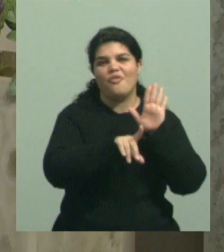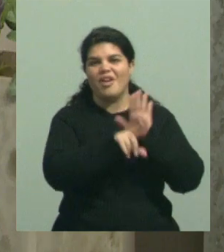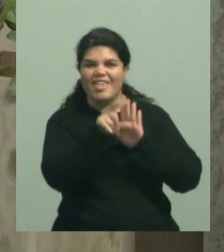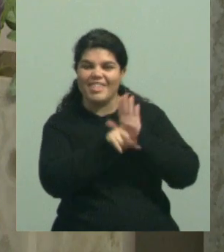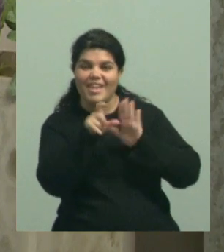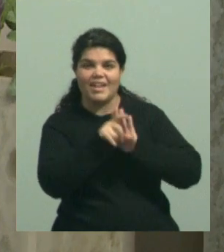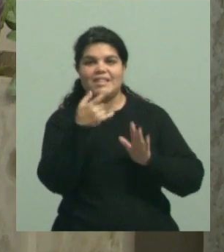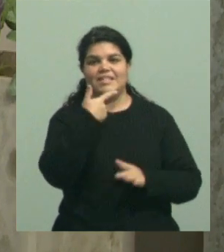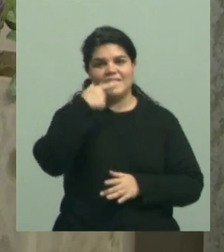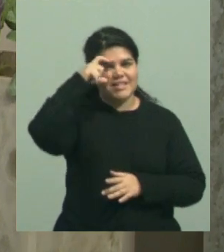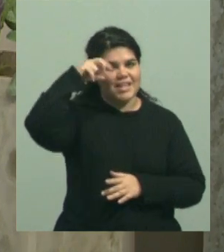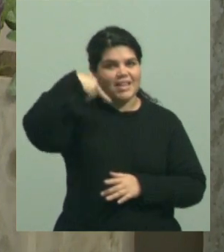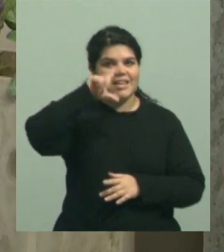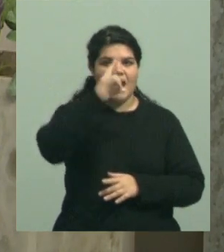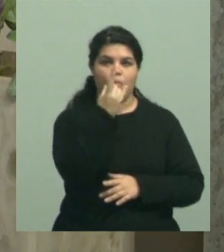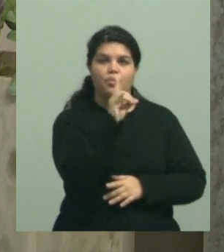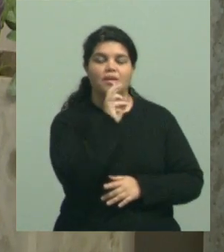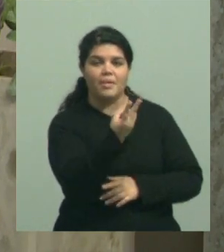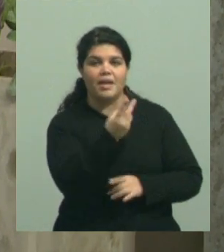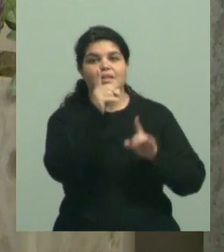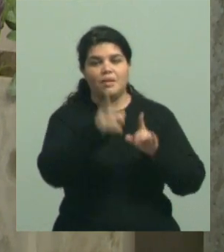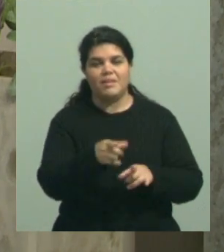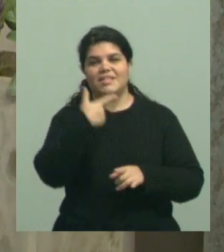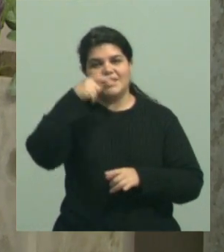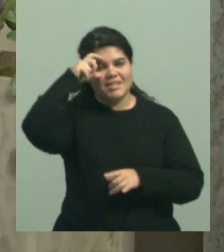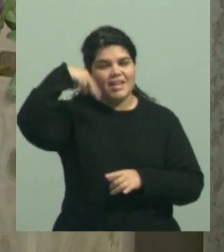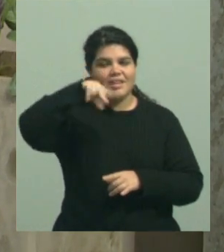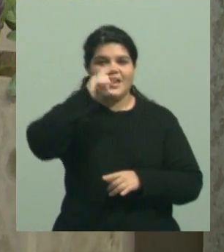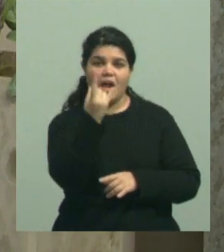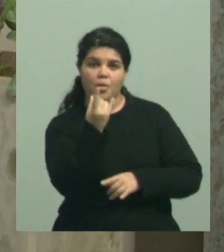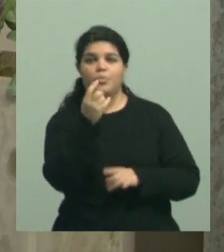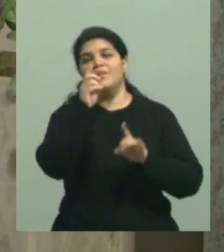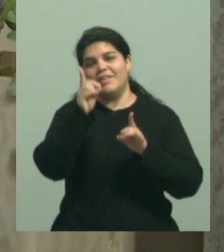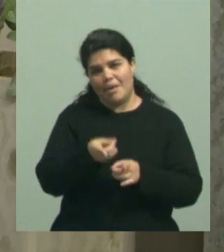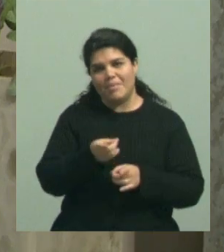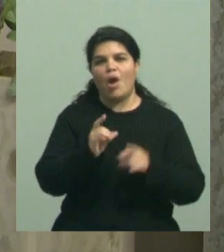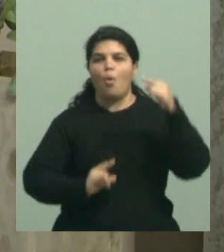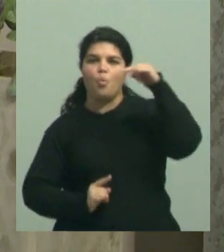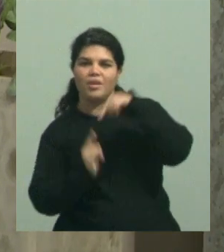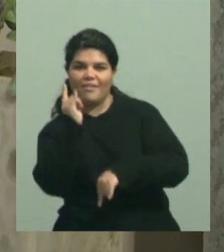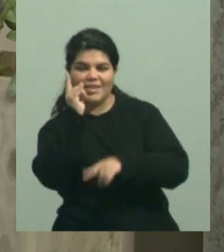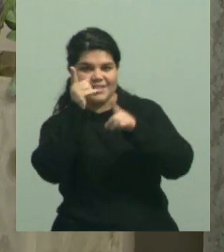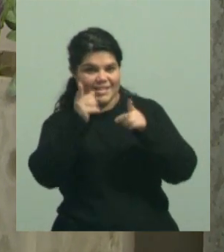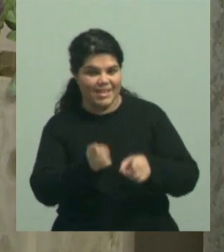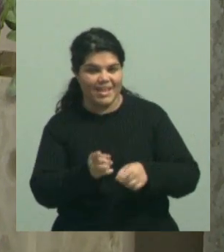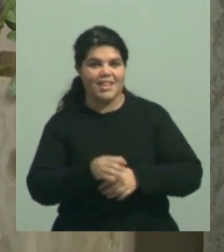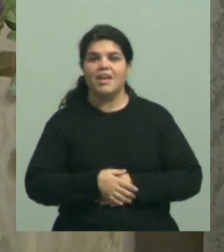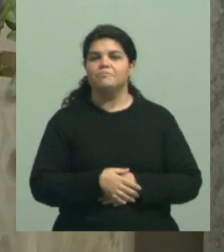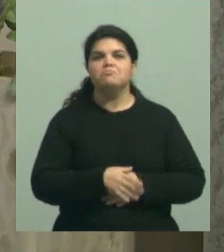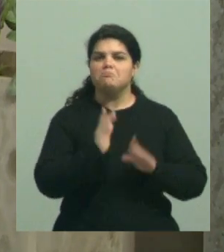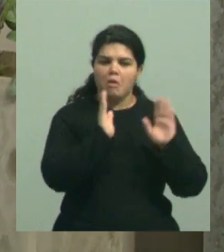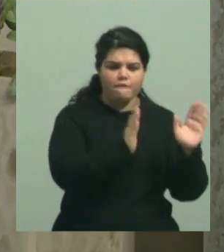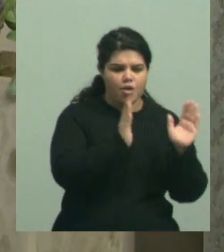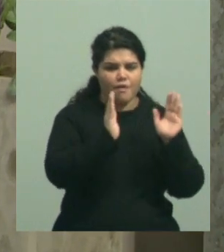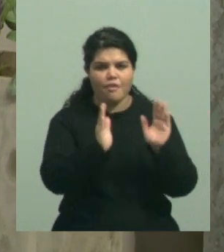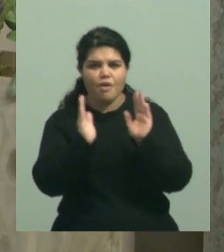Señal U TV, nos pueden encontrar como Señal U o como Unidiversidad. Y los bloques, las notas que vamos haciendo aquí en